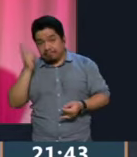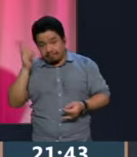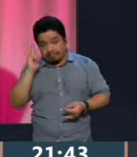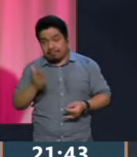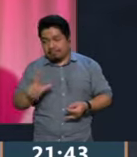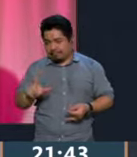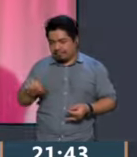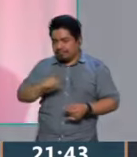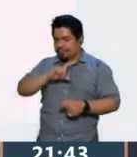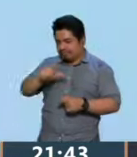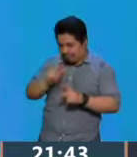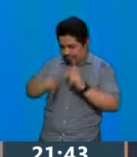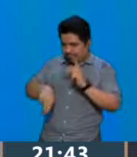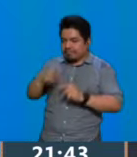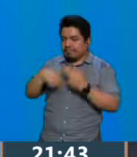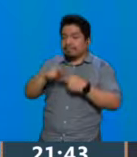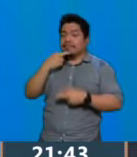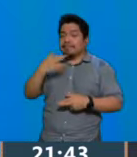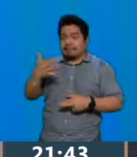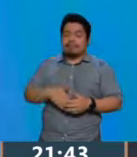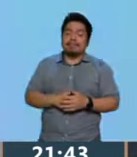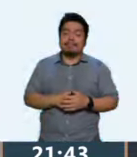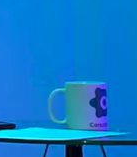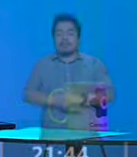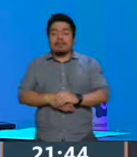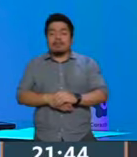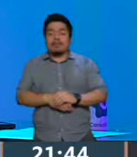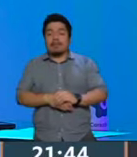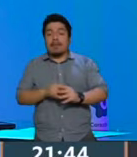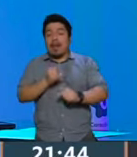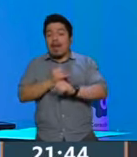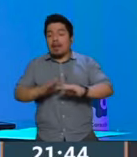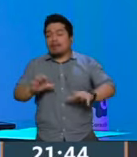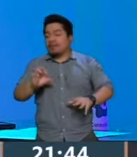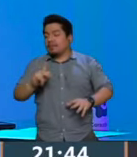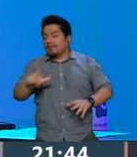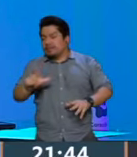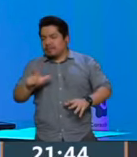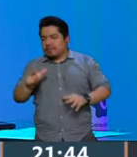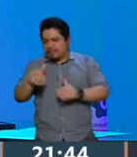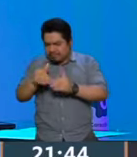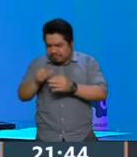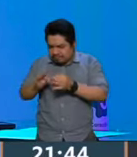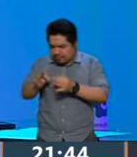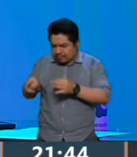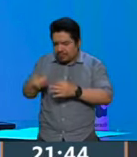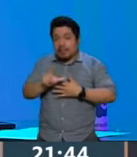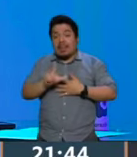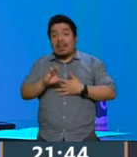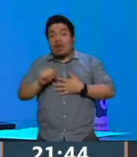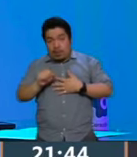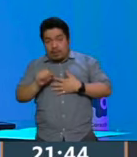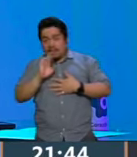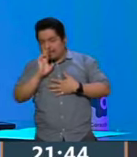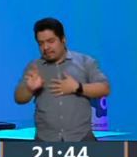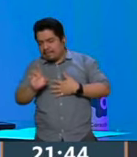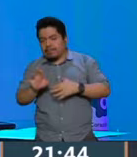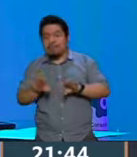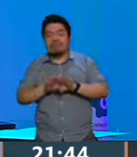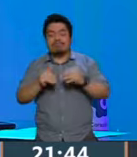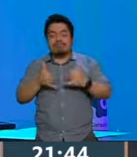contigo, Luis, pero después del corte. Ánimo. Regreso al Informe Capital y nos quedamos pendientes de escuchar a Luis Colín sobre cuál debe ser el papel de